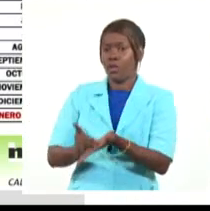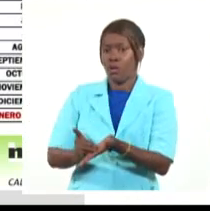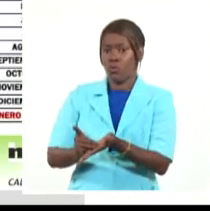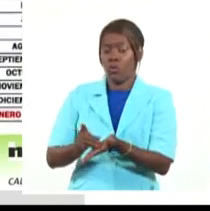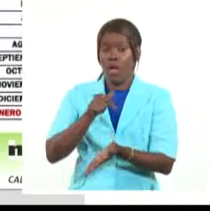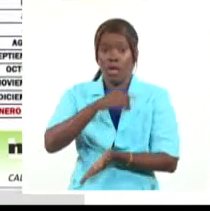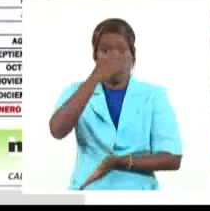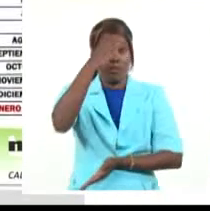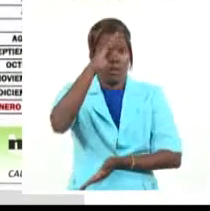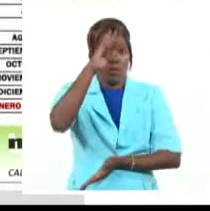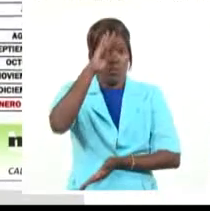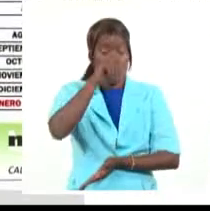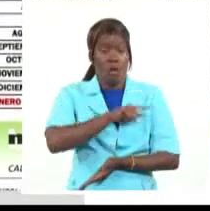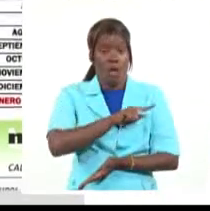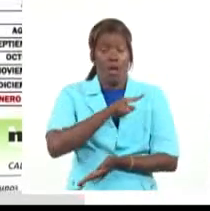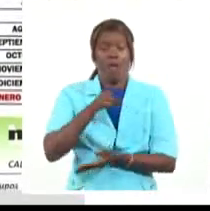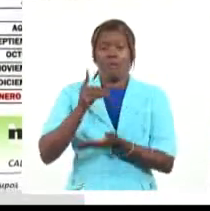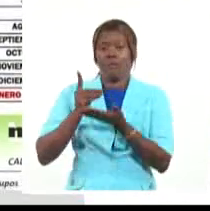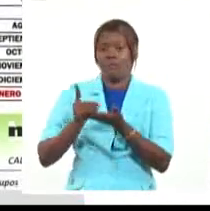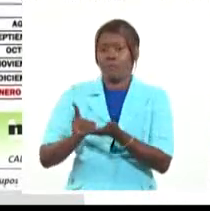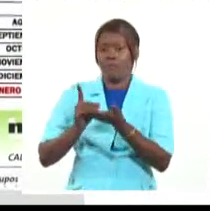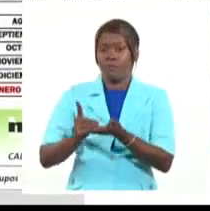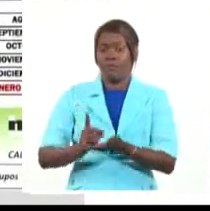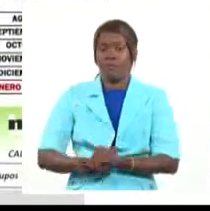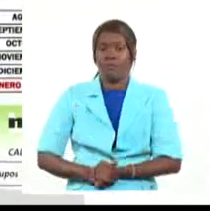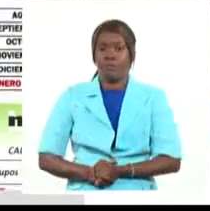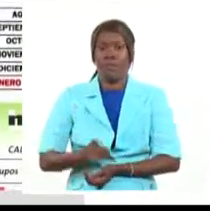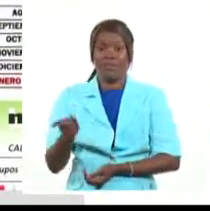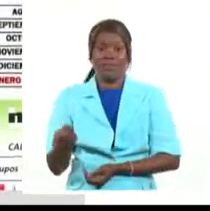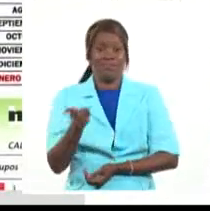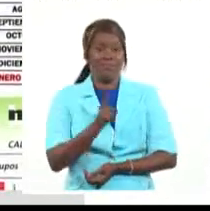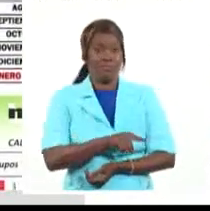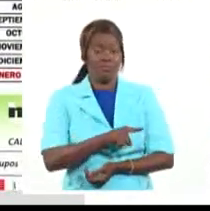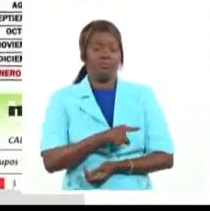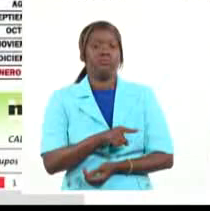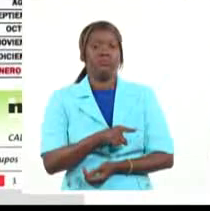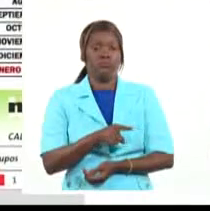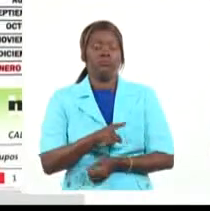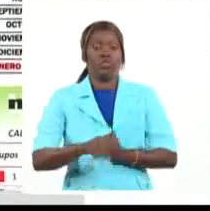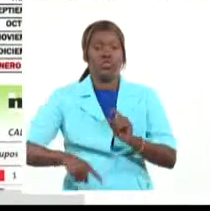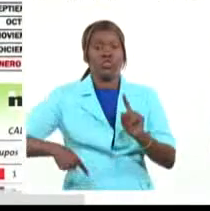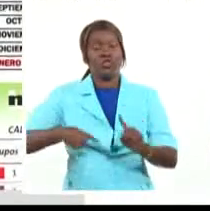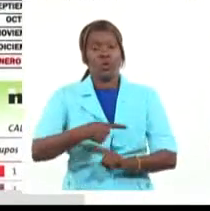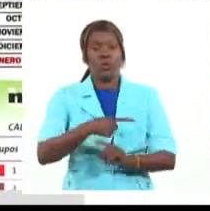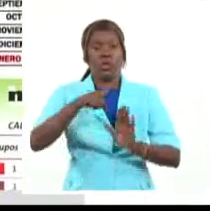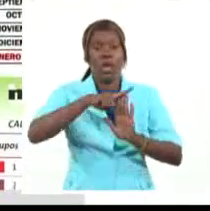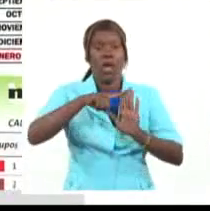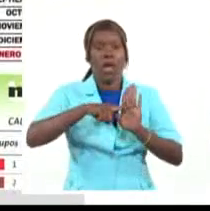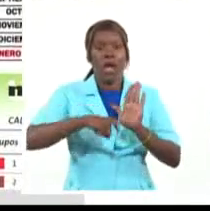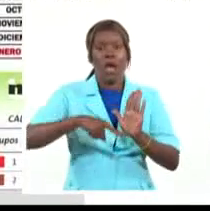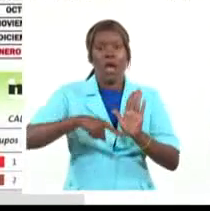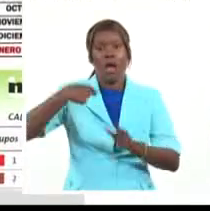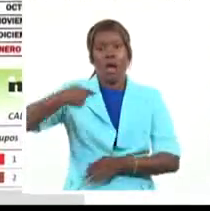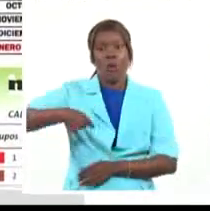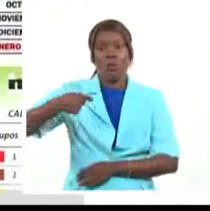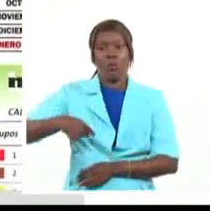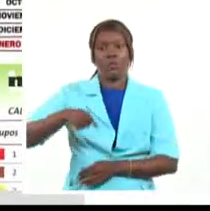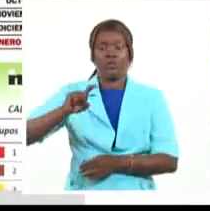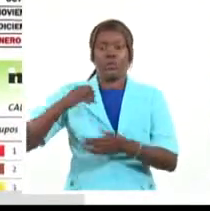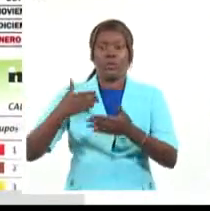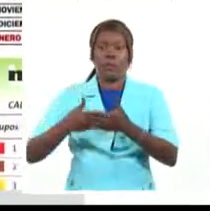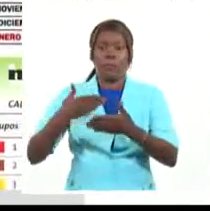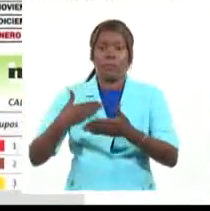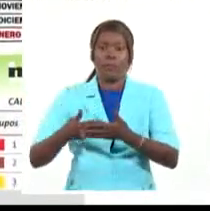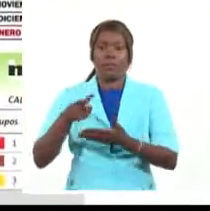y la República de Cuba. El demandante es CRF Limited, un fondo buitre constituido como sociedad mercantil